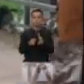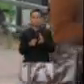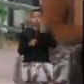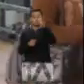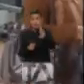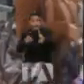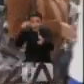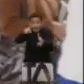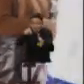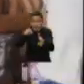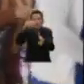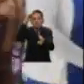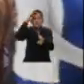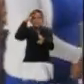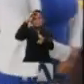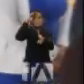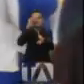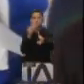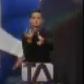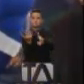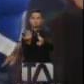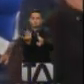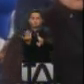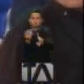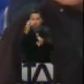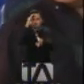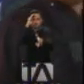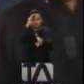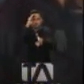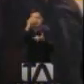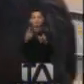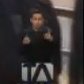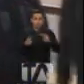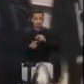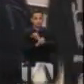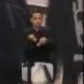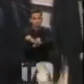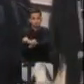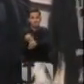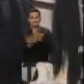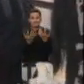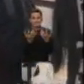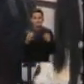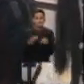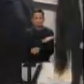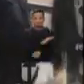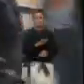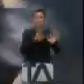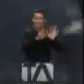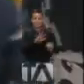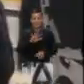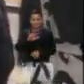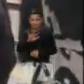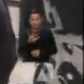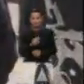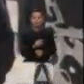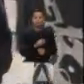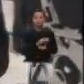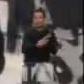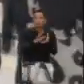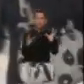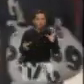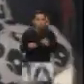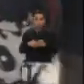policía metropolitana esperando conjuntamente con nuestros promotores, que son 15 en total. En cada una de